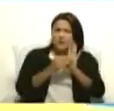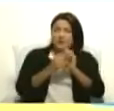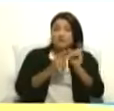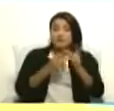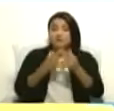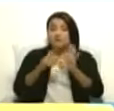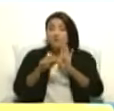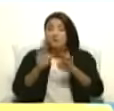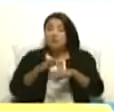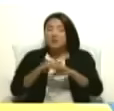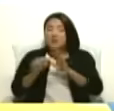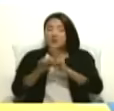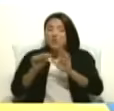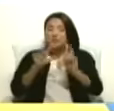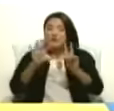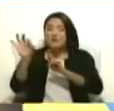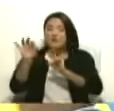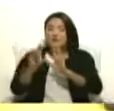la